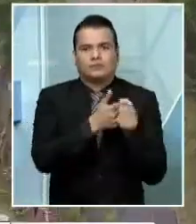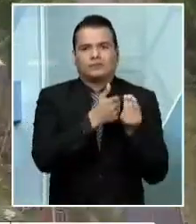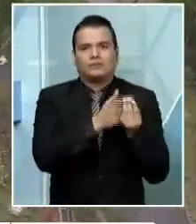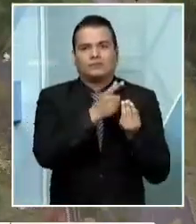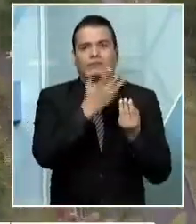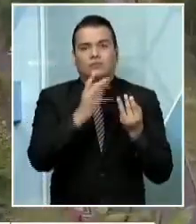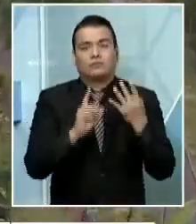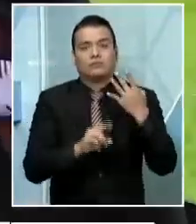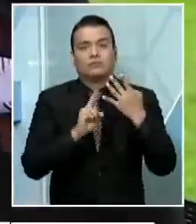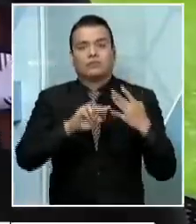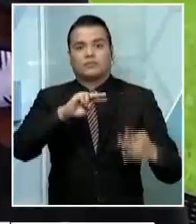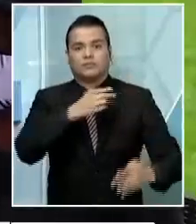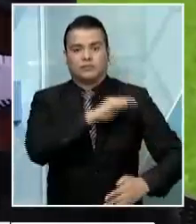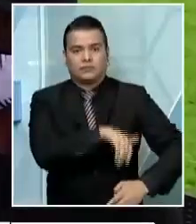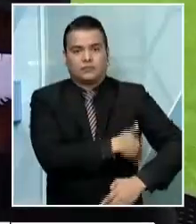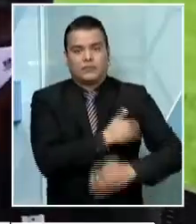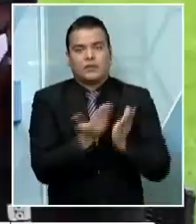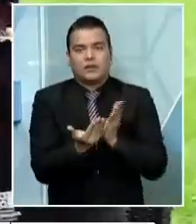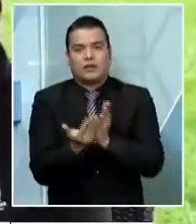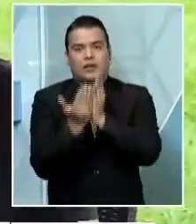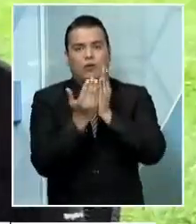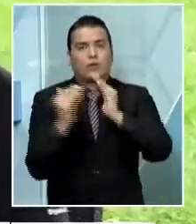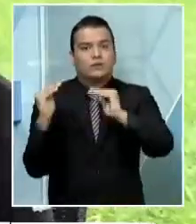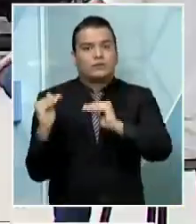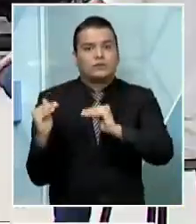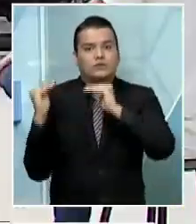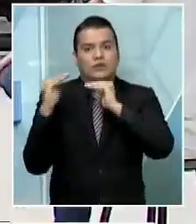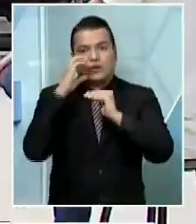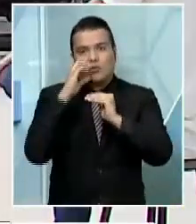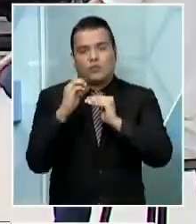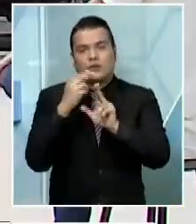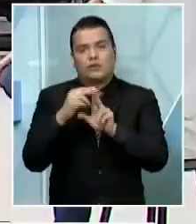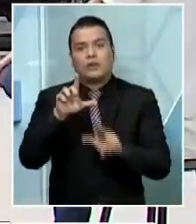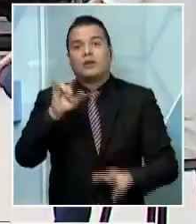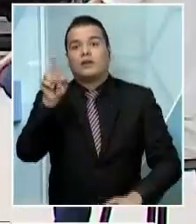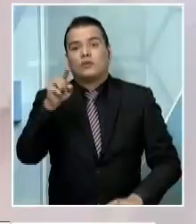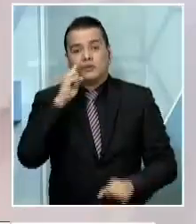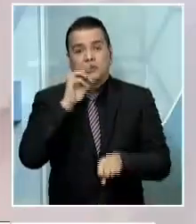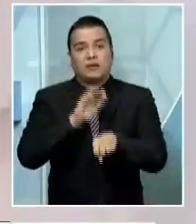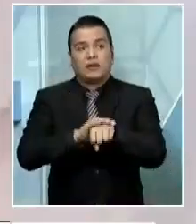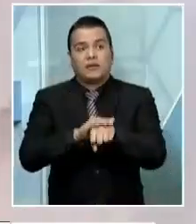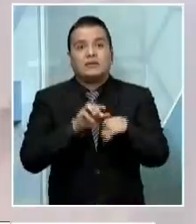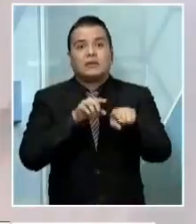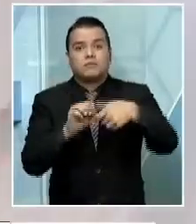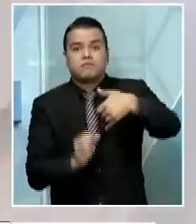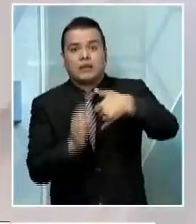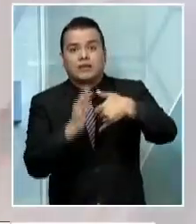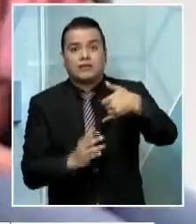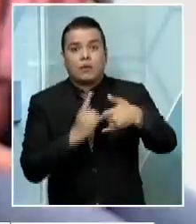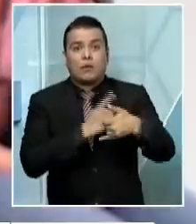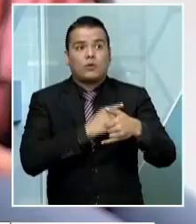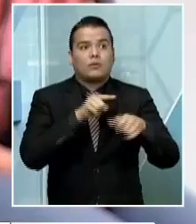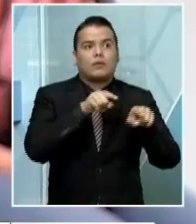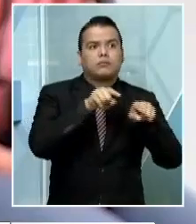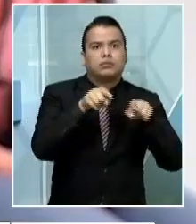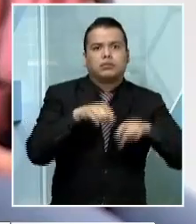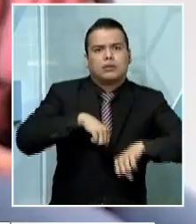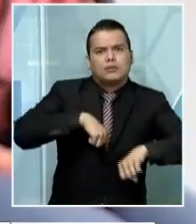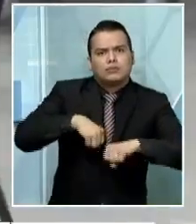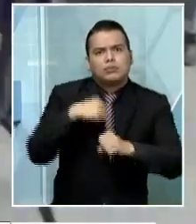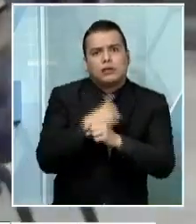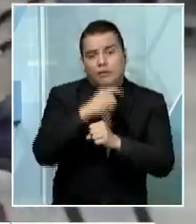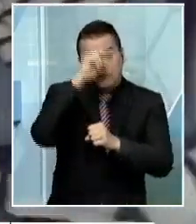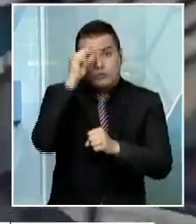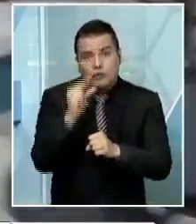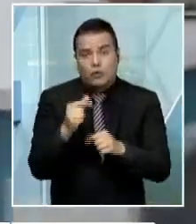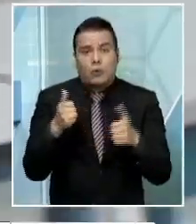El viceministro de Educación Superior, Luis Fernando Pérez, destaca trabajos realizados por universidades de la región para sobreponerse a las dificultades